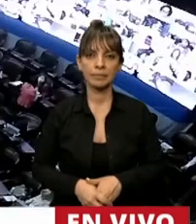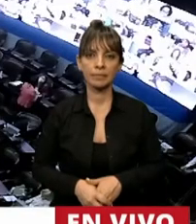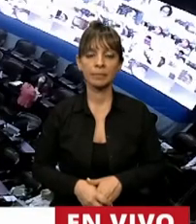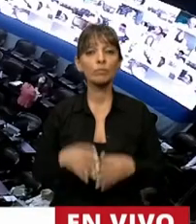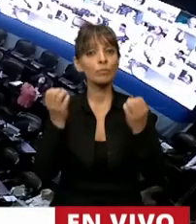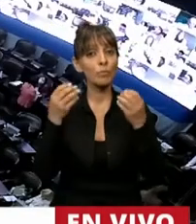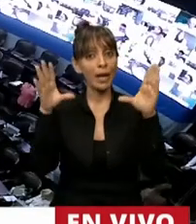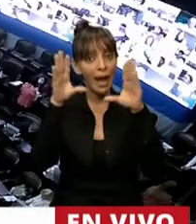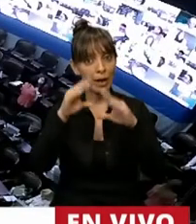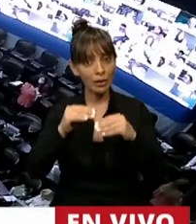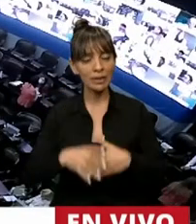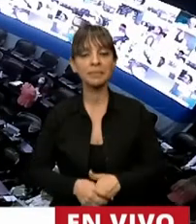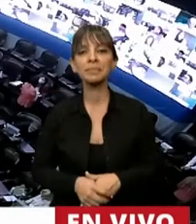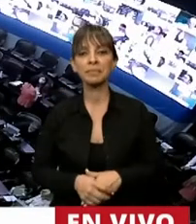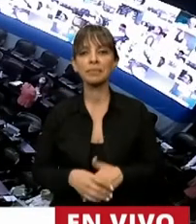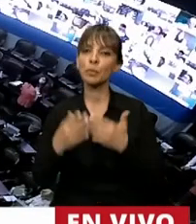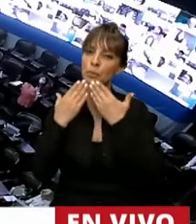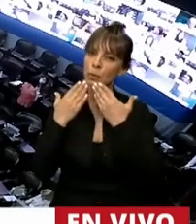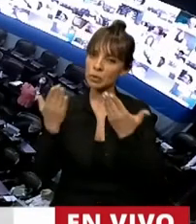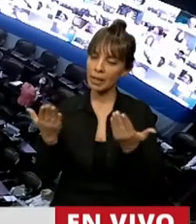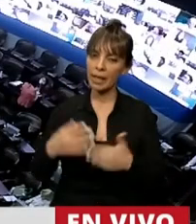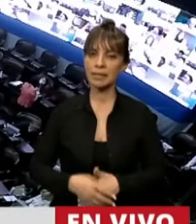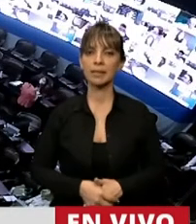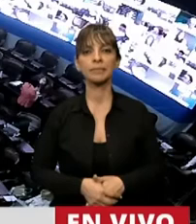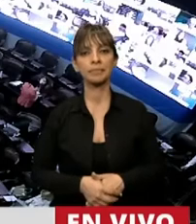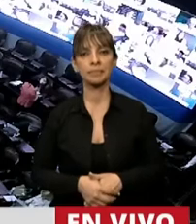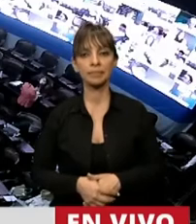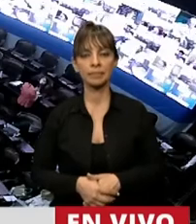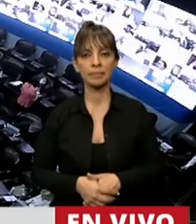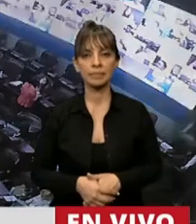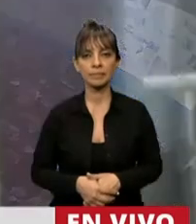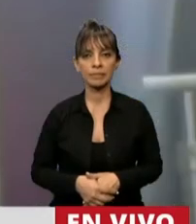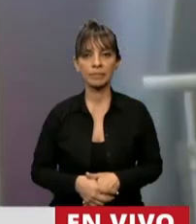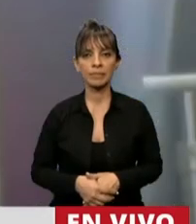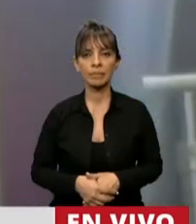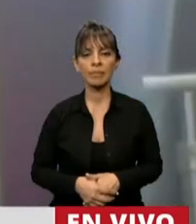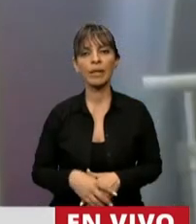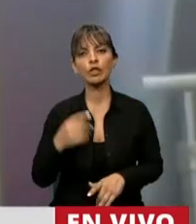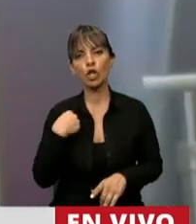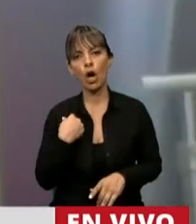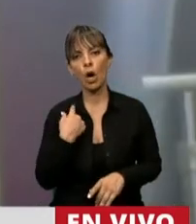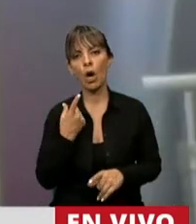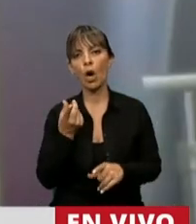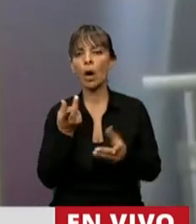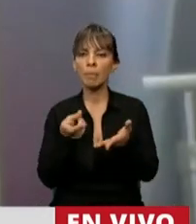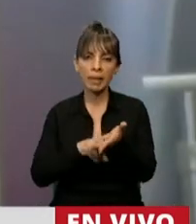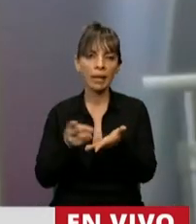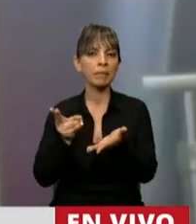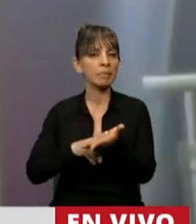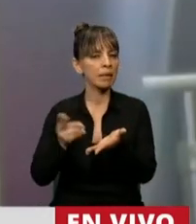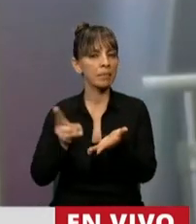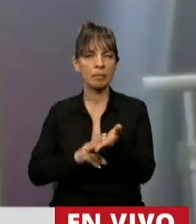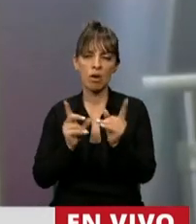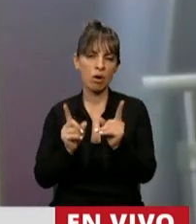Buenas noches, señora presidenta. Muchas gracias por la palabra. No voy a redundar en todo lo que ya se dijo